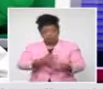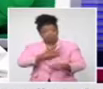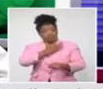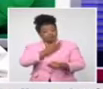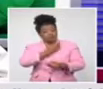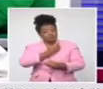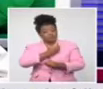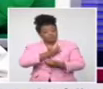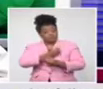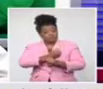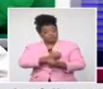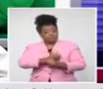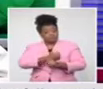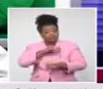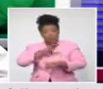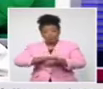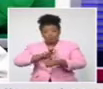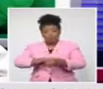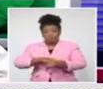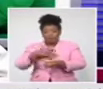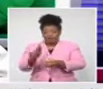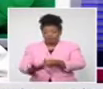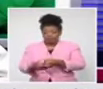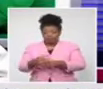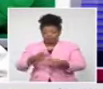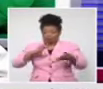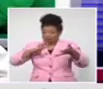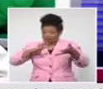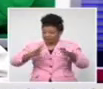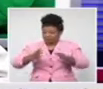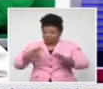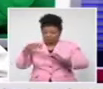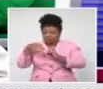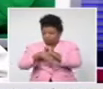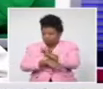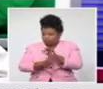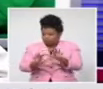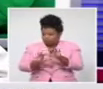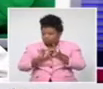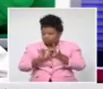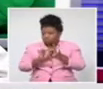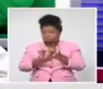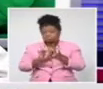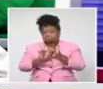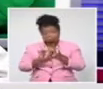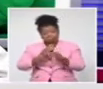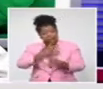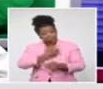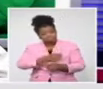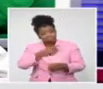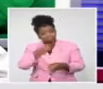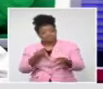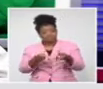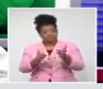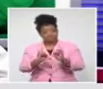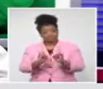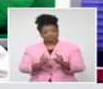producto de las complicaciones que fue presentando, pues lamentablemente fallece también este paciente.